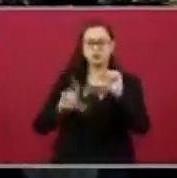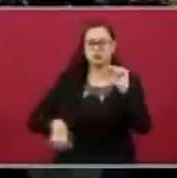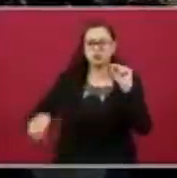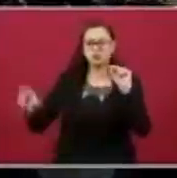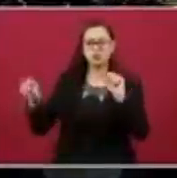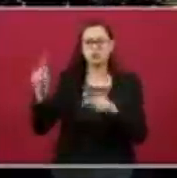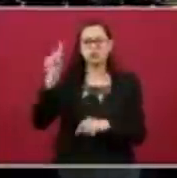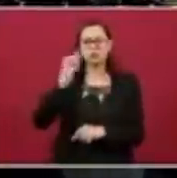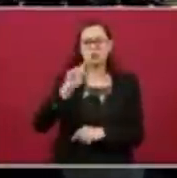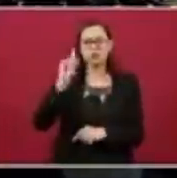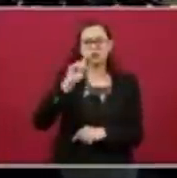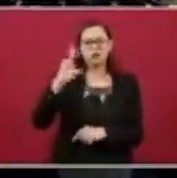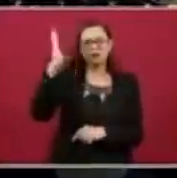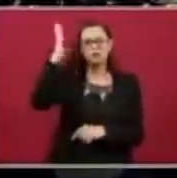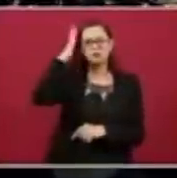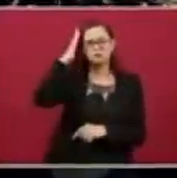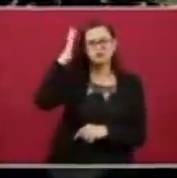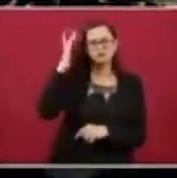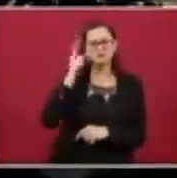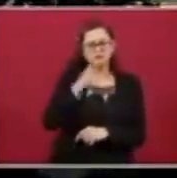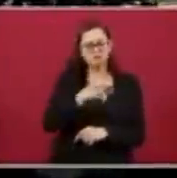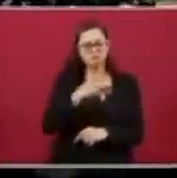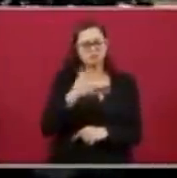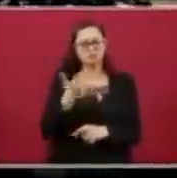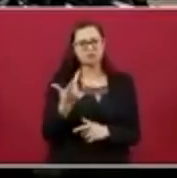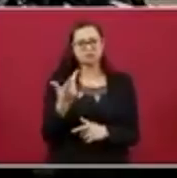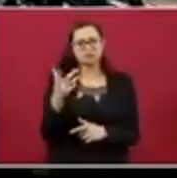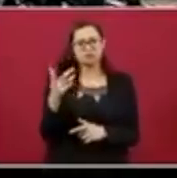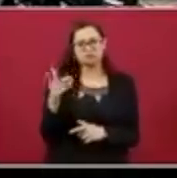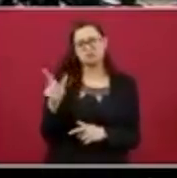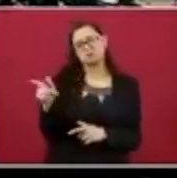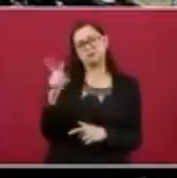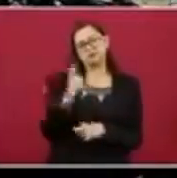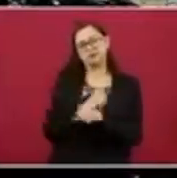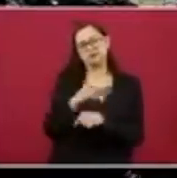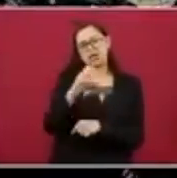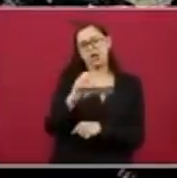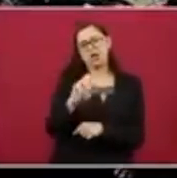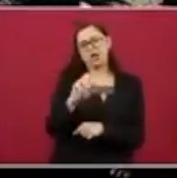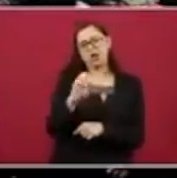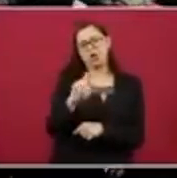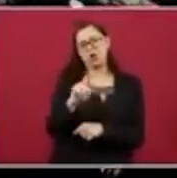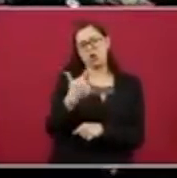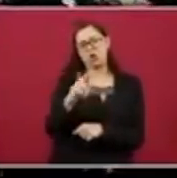que encabeza la licenciada Olga Sánchez Cordero.